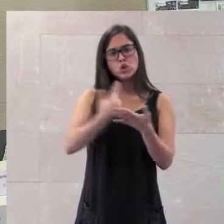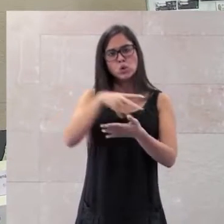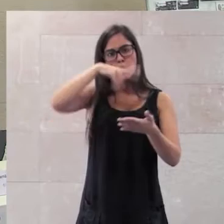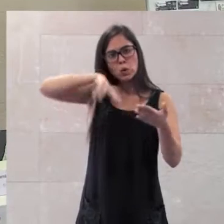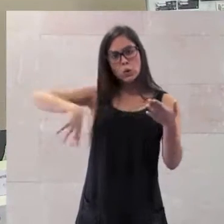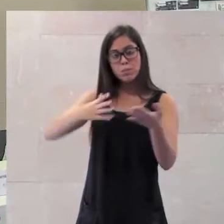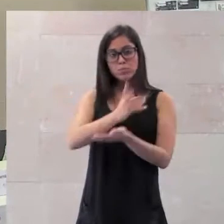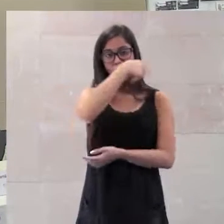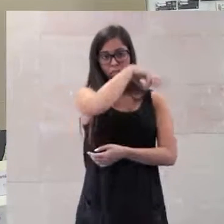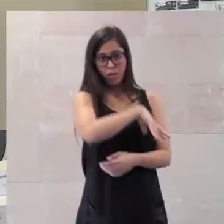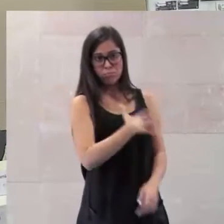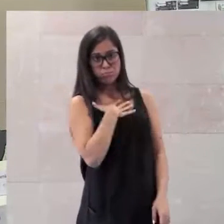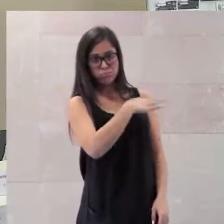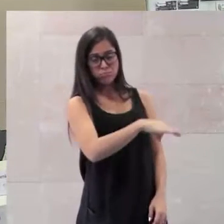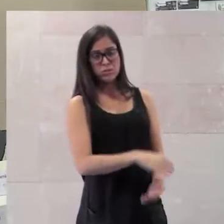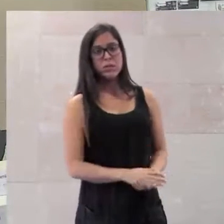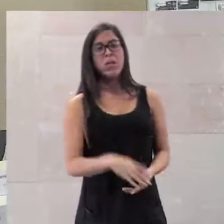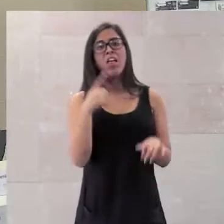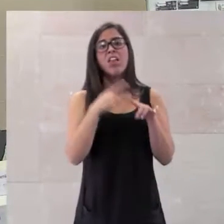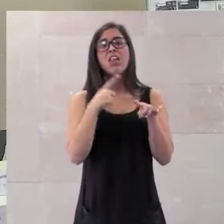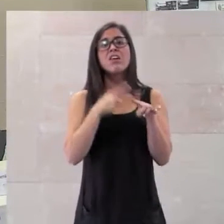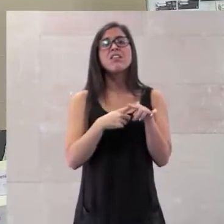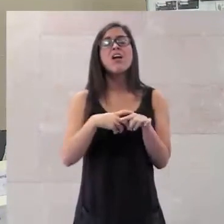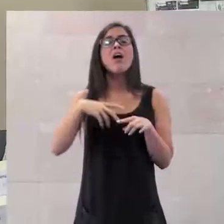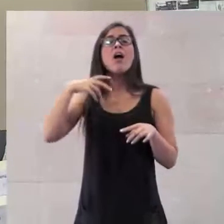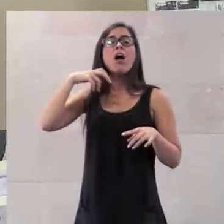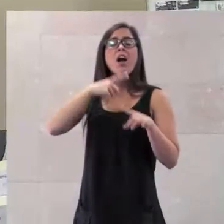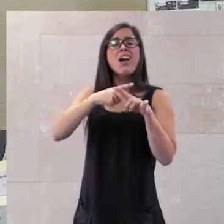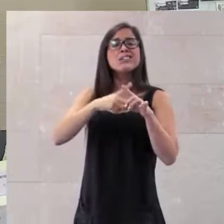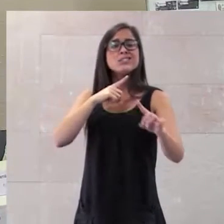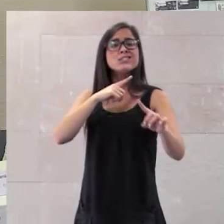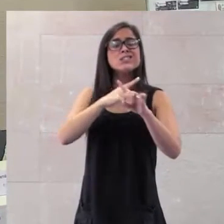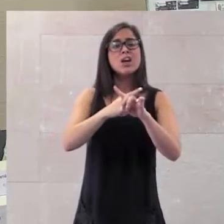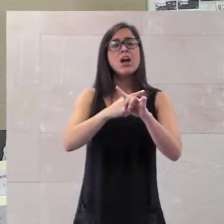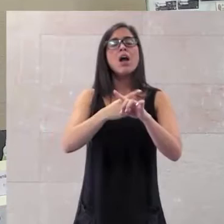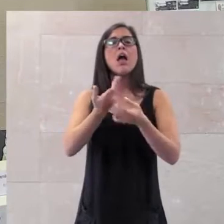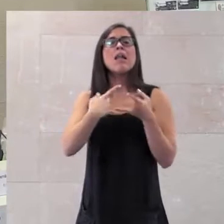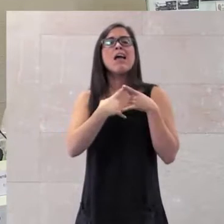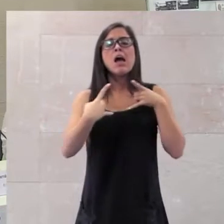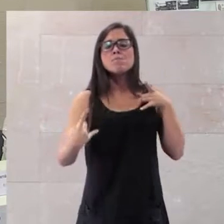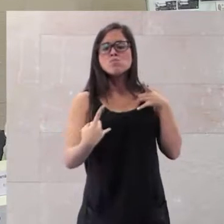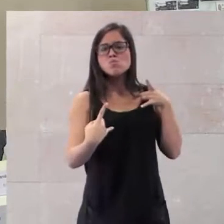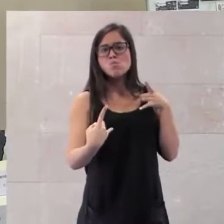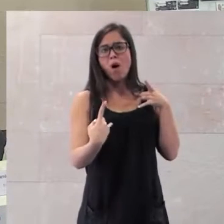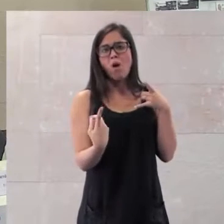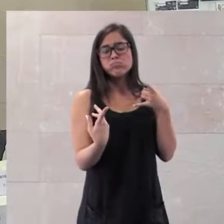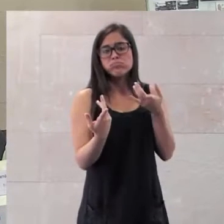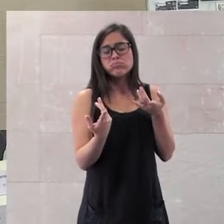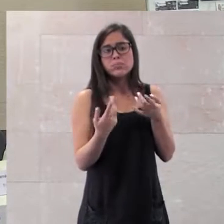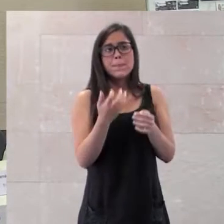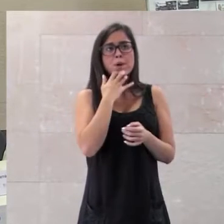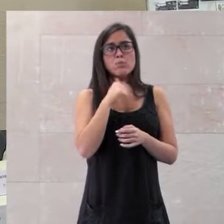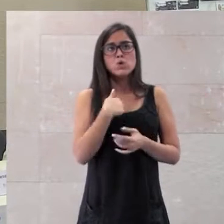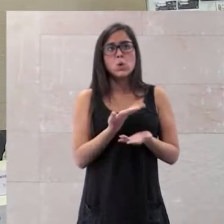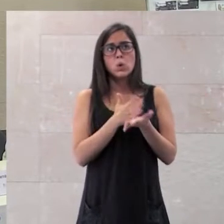lo tenéis ahí, echar un vistazo. Sexualidades, homofobia, relaciones de pareja, amor. Por ejemplo, yo he estado